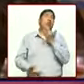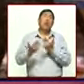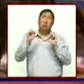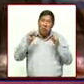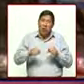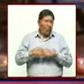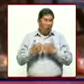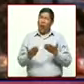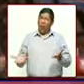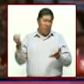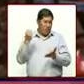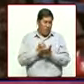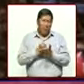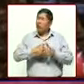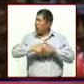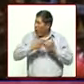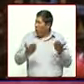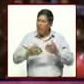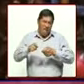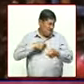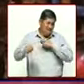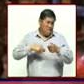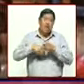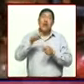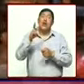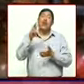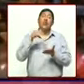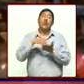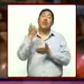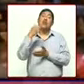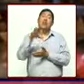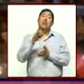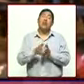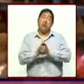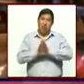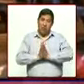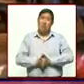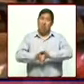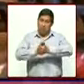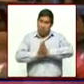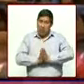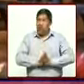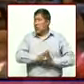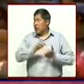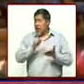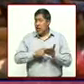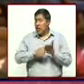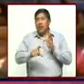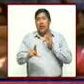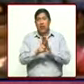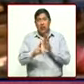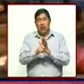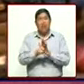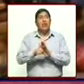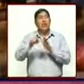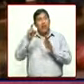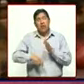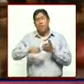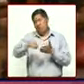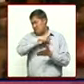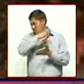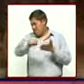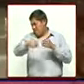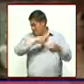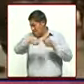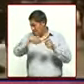varias, ya desde el 2019 que se viene pidiendo, pero con fervor, que estas leyes sean abrogadas para